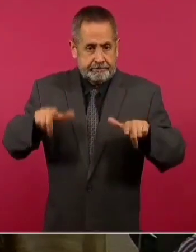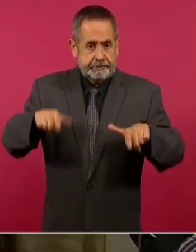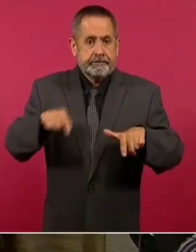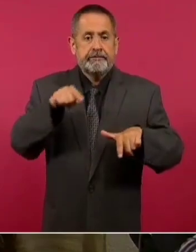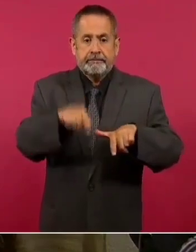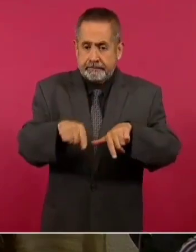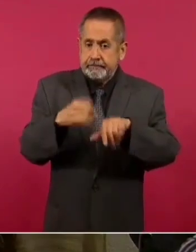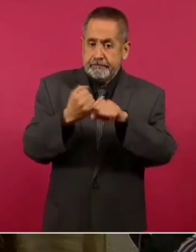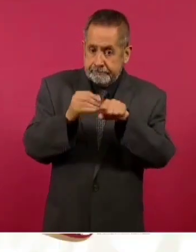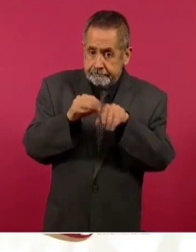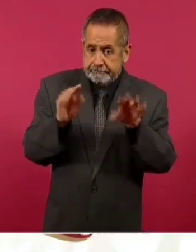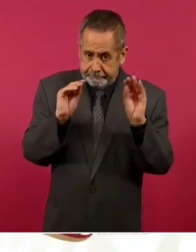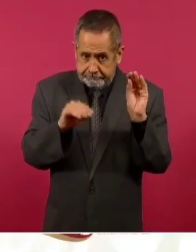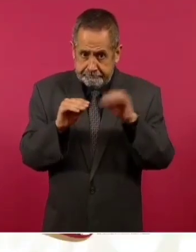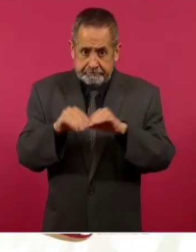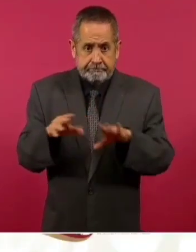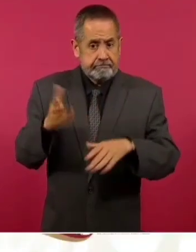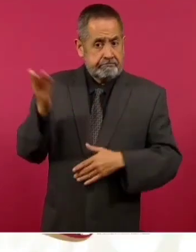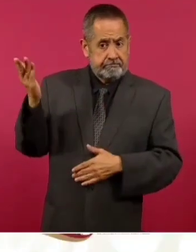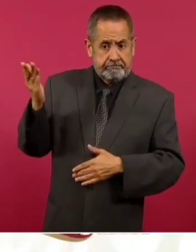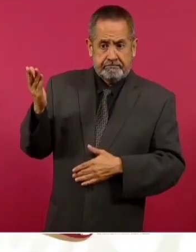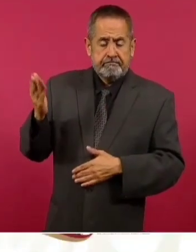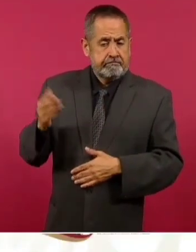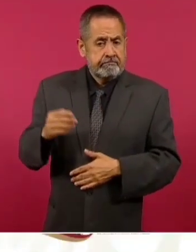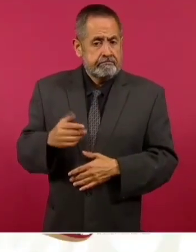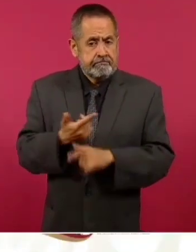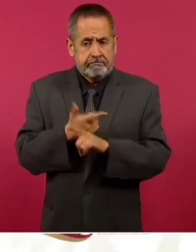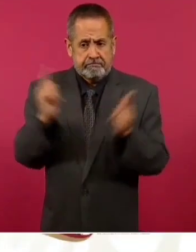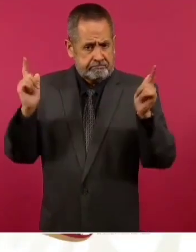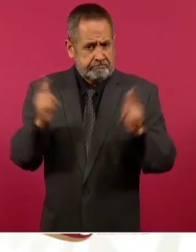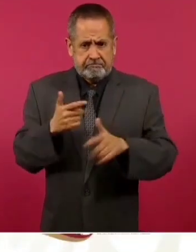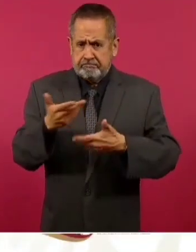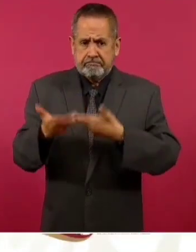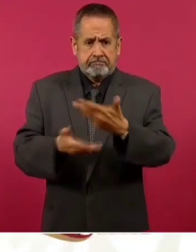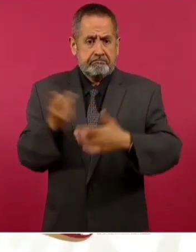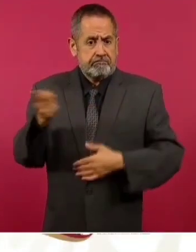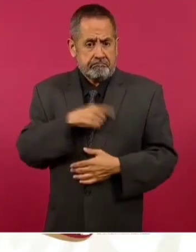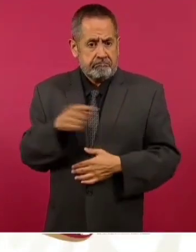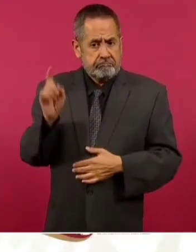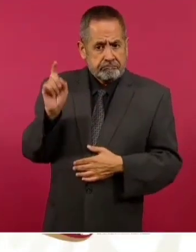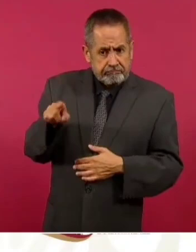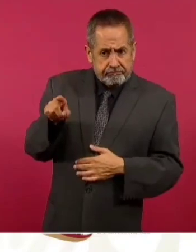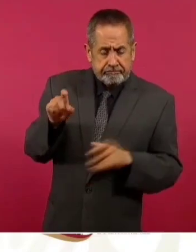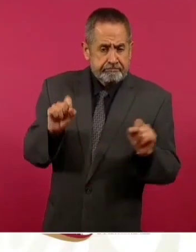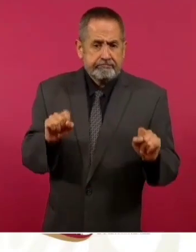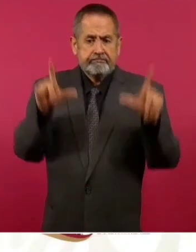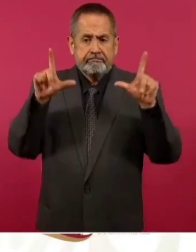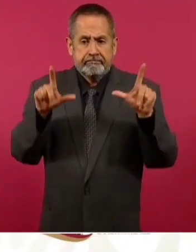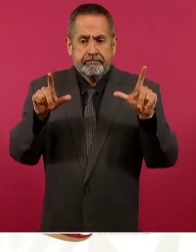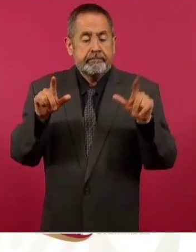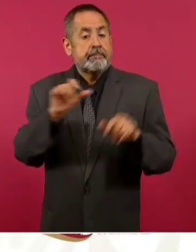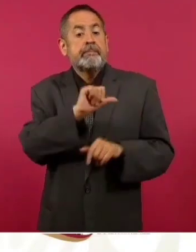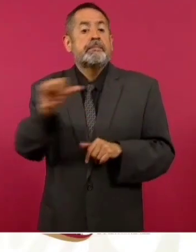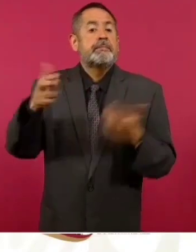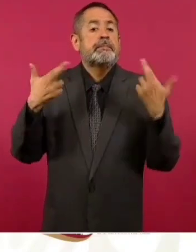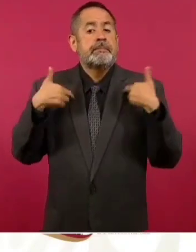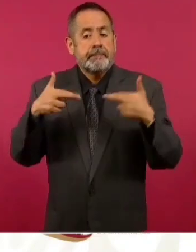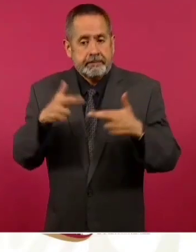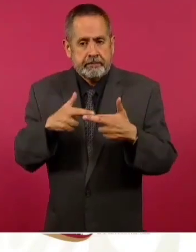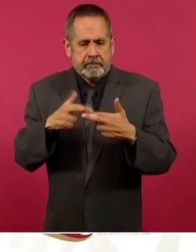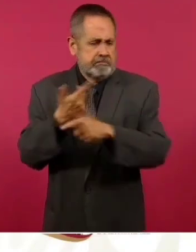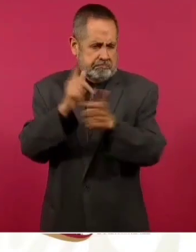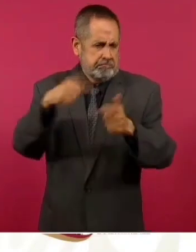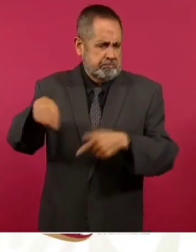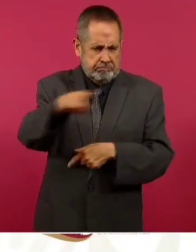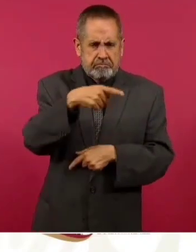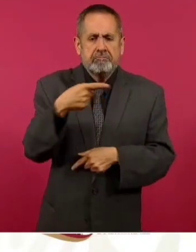empieza a estar presente, es de acceso público, pero está a disposición principalmente para las personas docentes. Recordarán